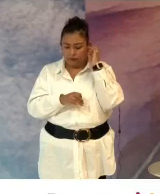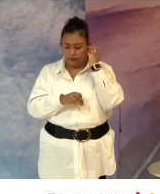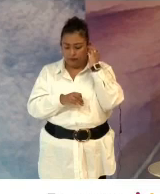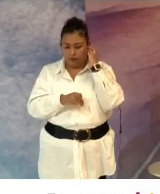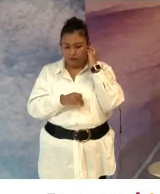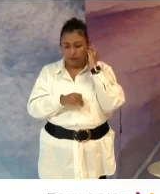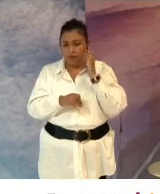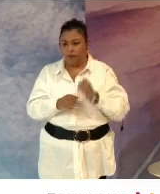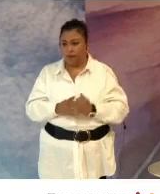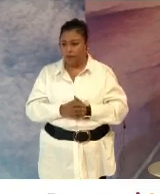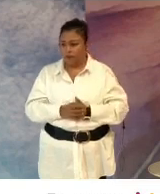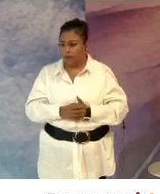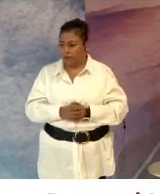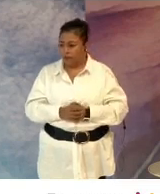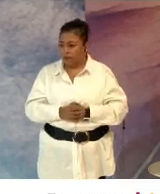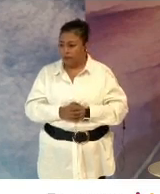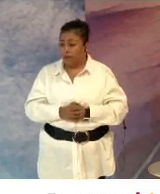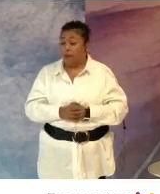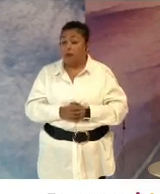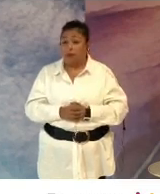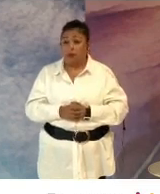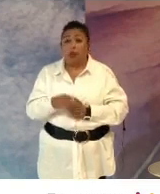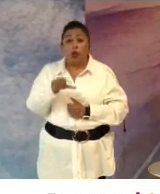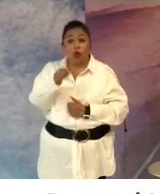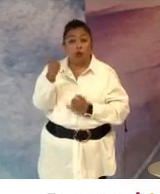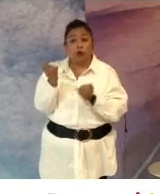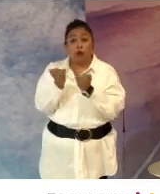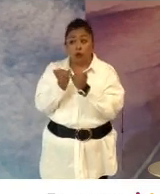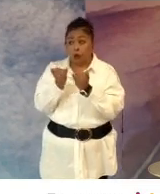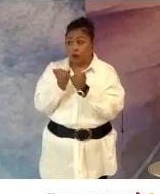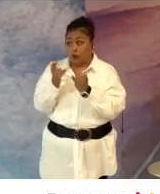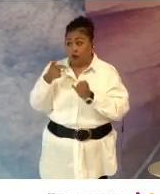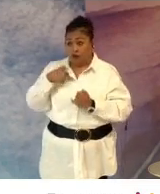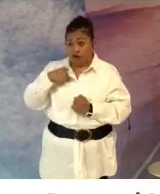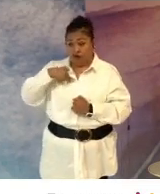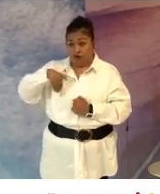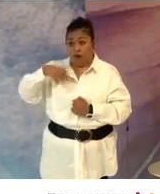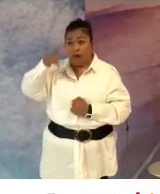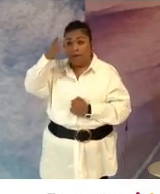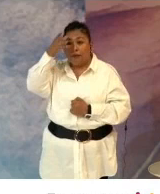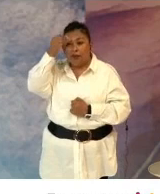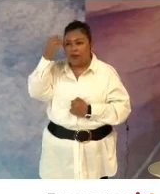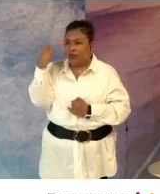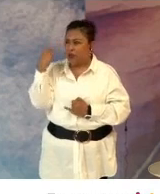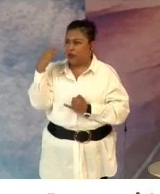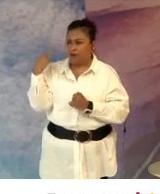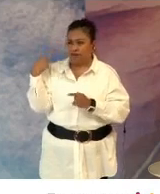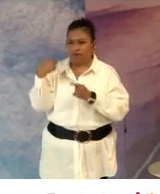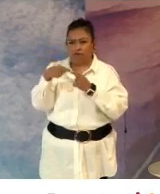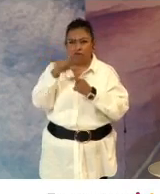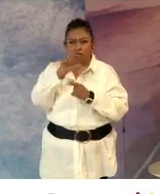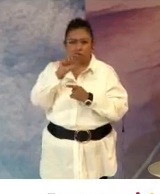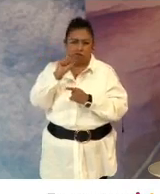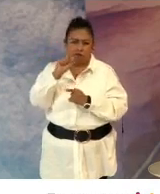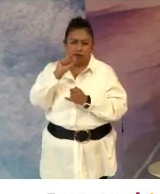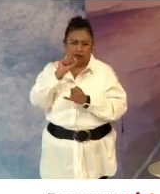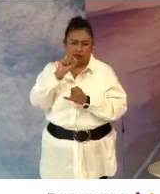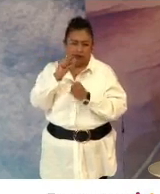bueno, y esto también es parte de lo que yo aprendí durante los últimos 20 años, y